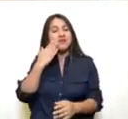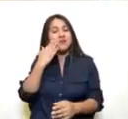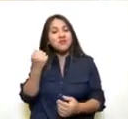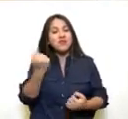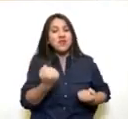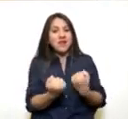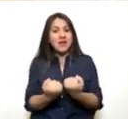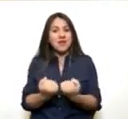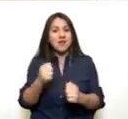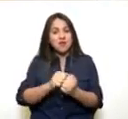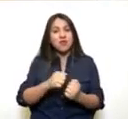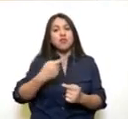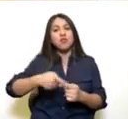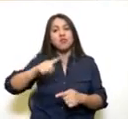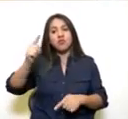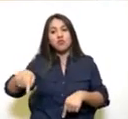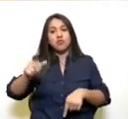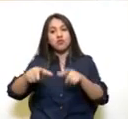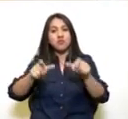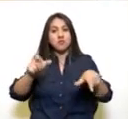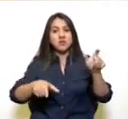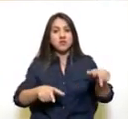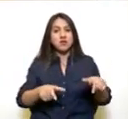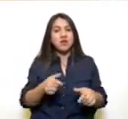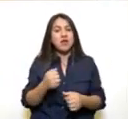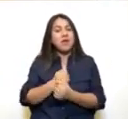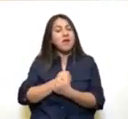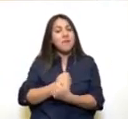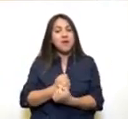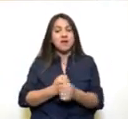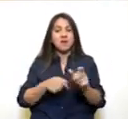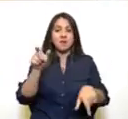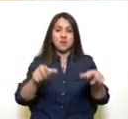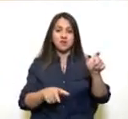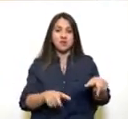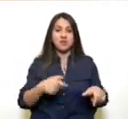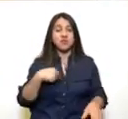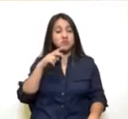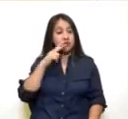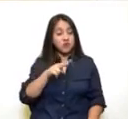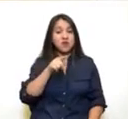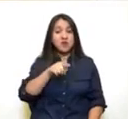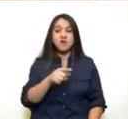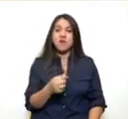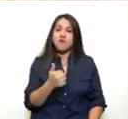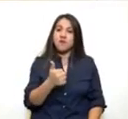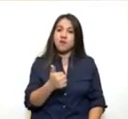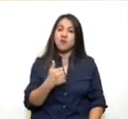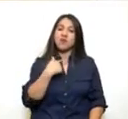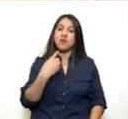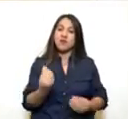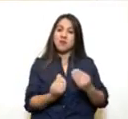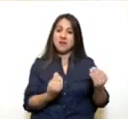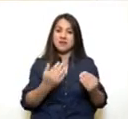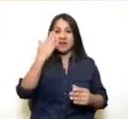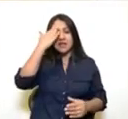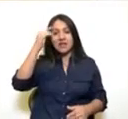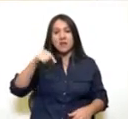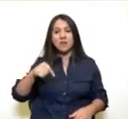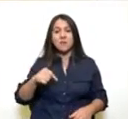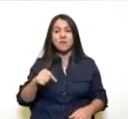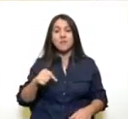el otro a amar al prójimo y creo que eso es lo bueno que está pasando en esto la